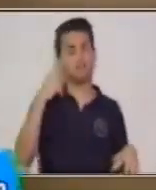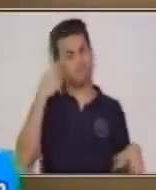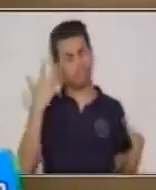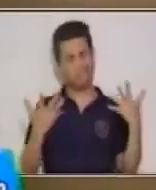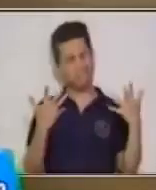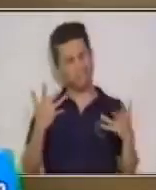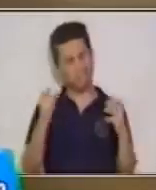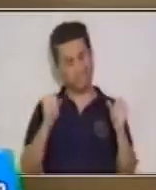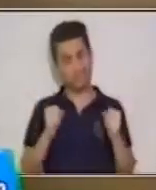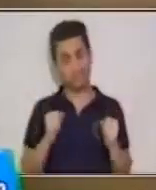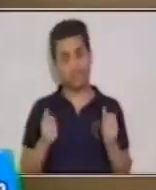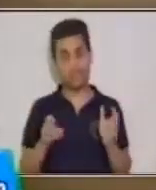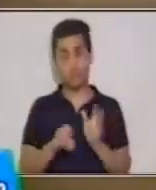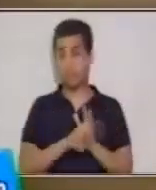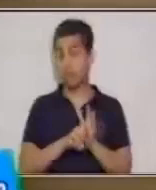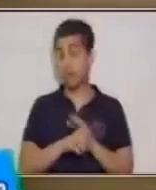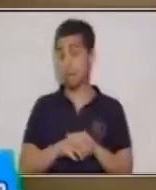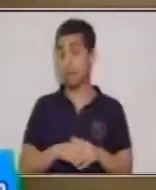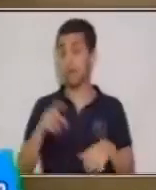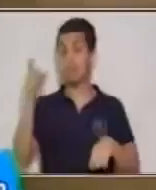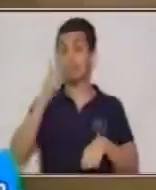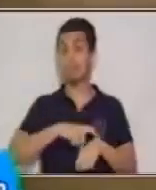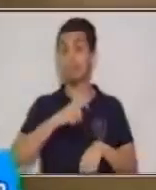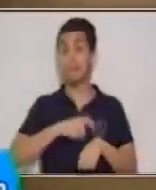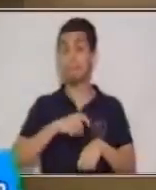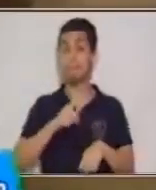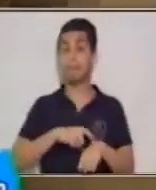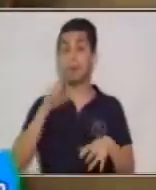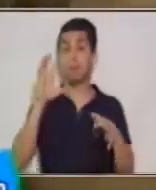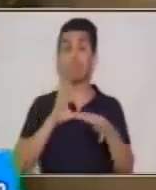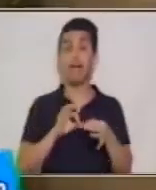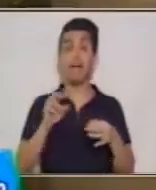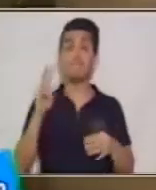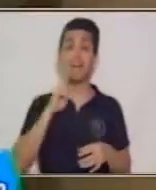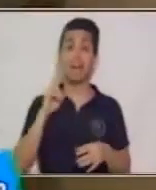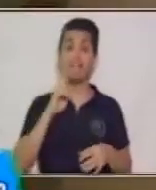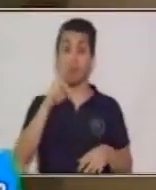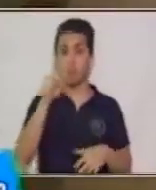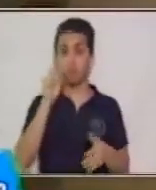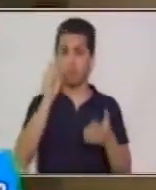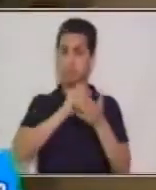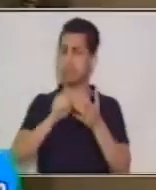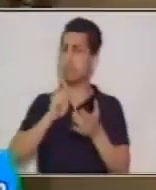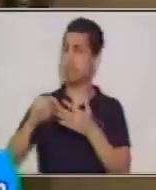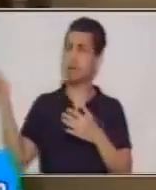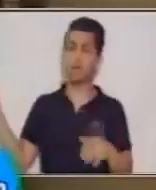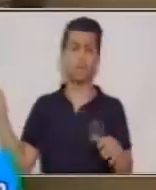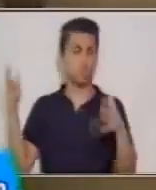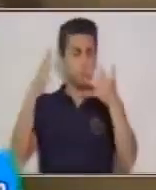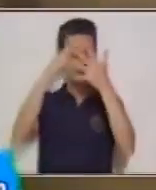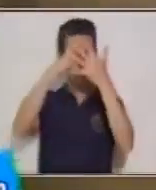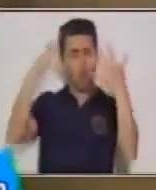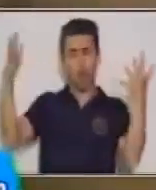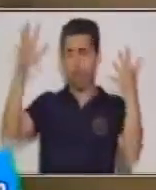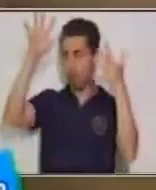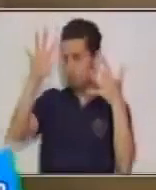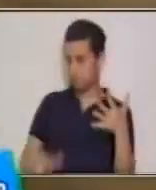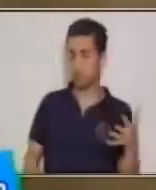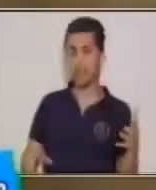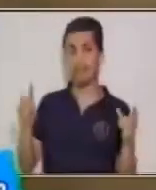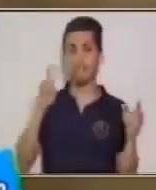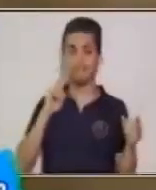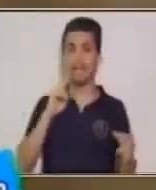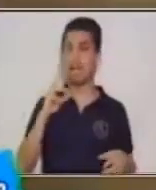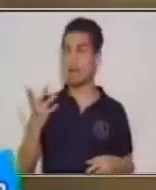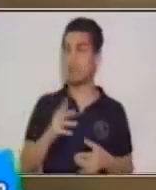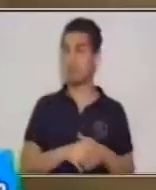ti. Imaginemos que sean los tiempos verbales. Tú escribe aquí todos los verbos en